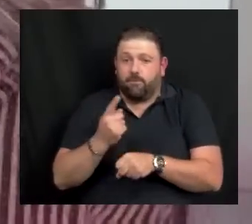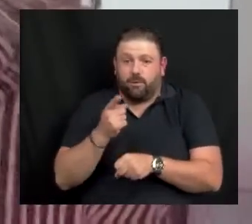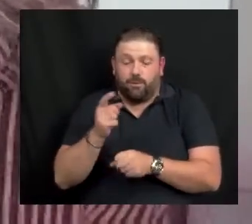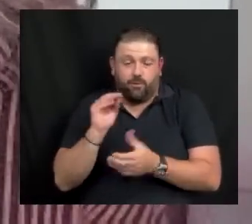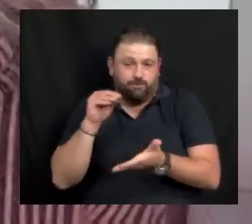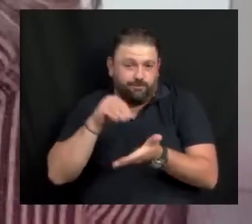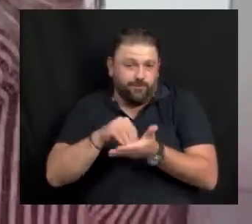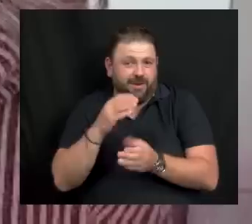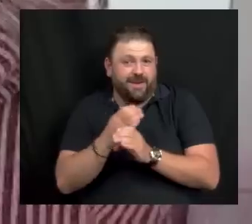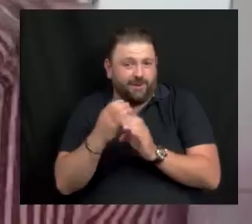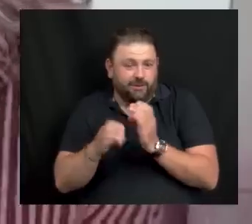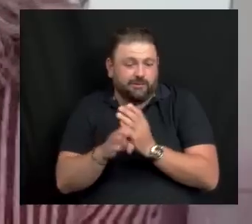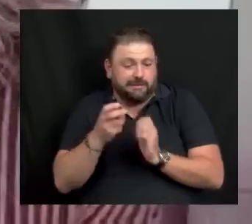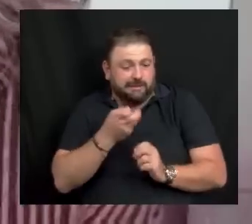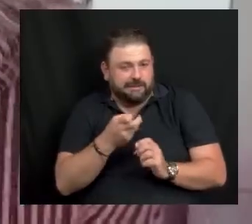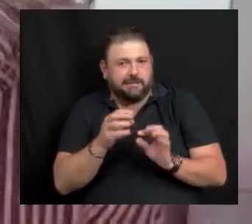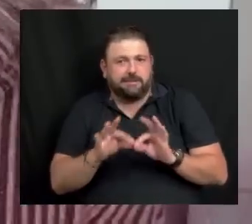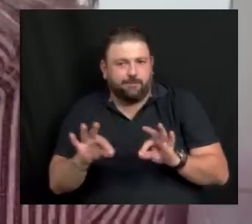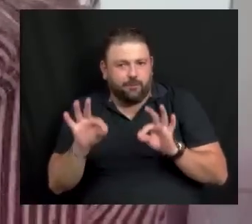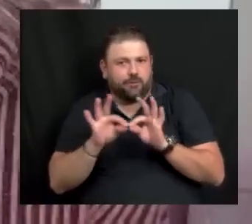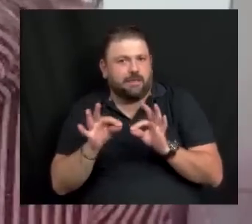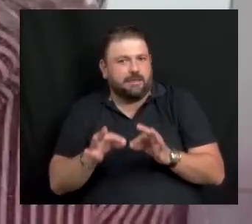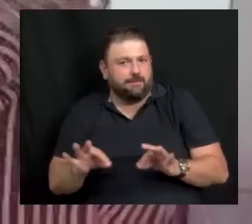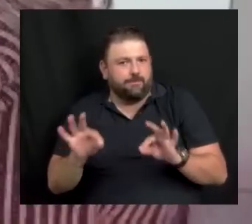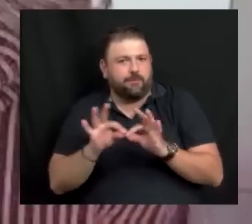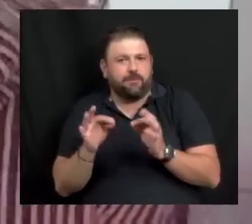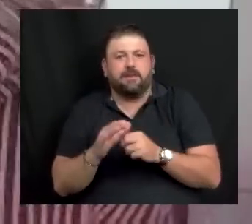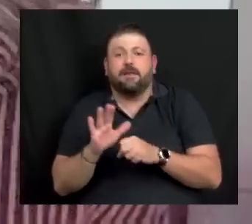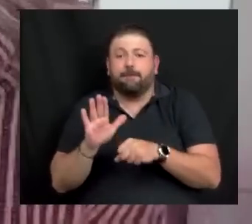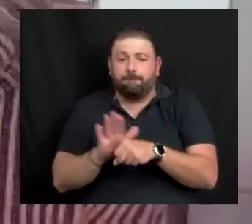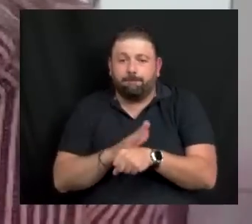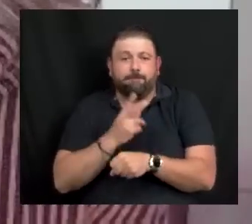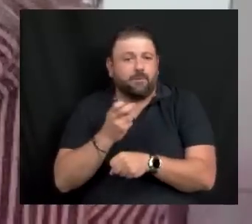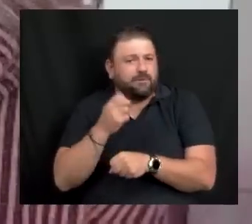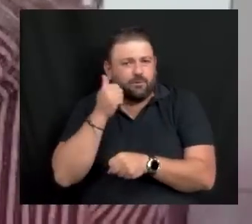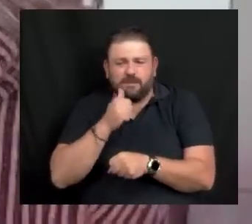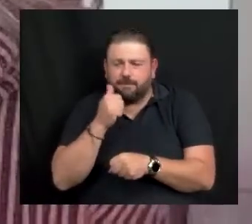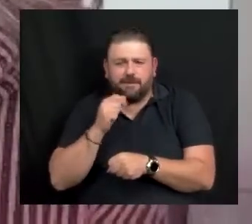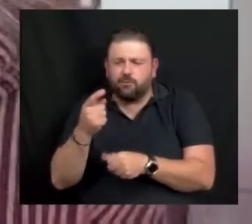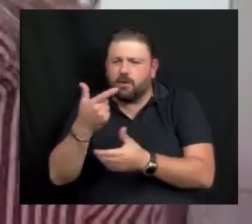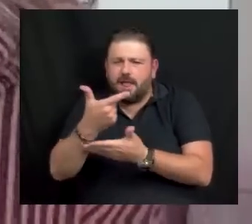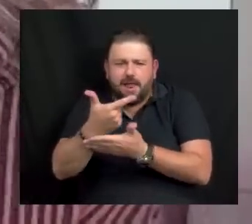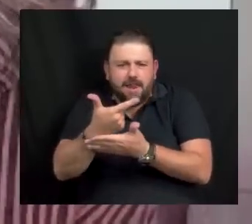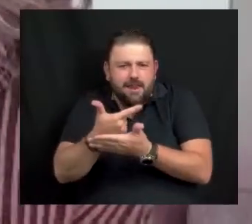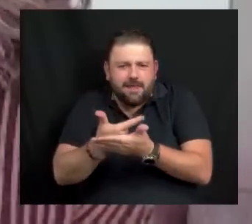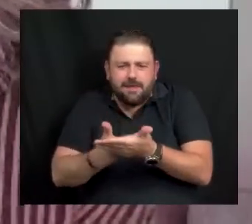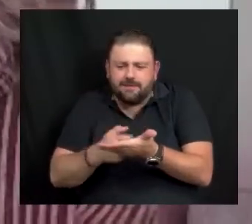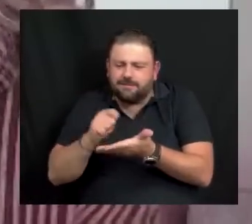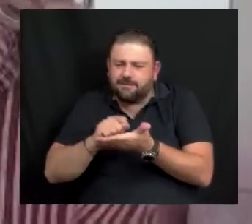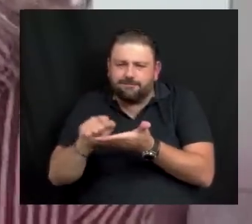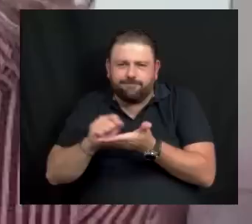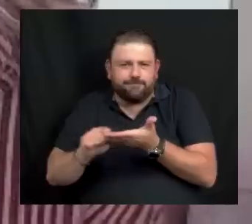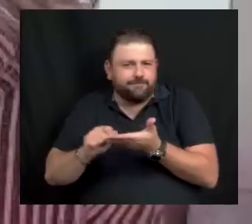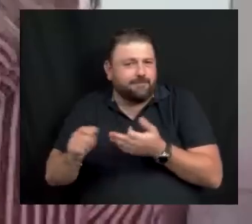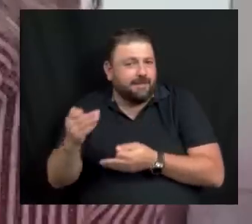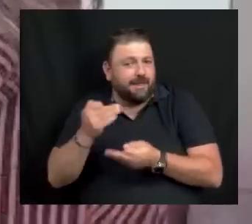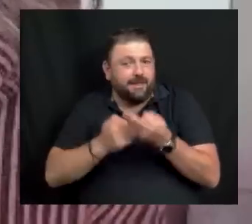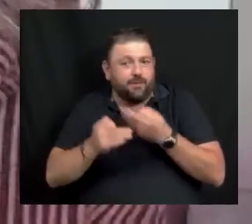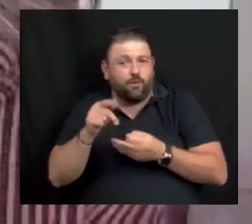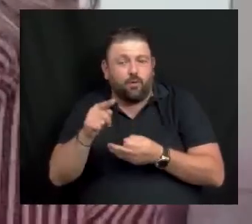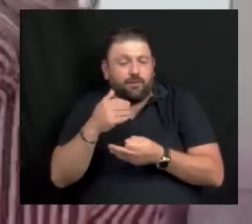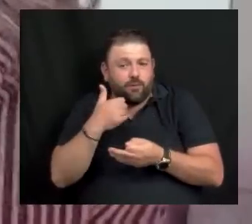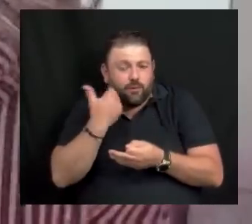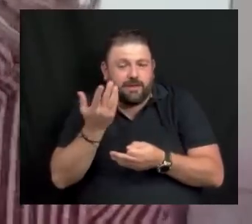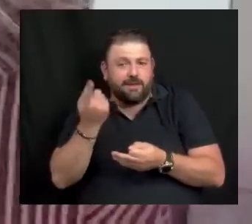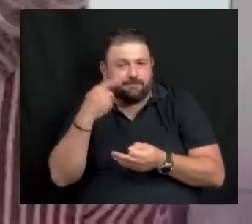decía ahorita, decía algo bien claro, decía cosas, una lista de pendientes nos va a llevar a hacer puras cosas de pendientes todo el año.